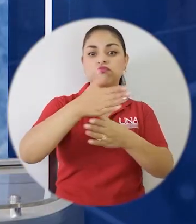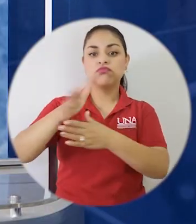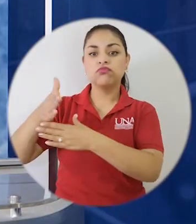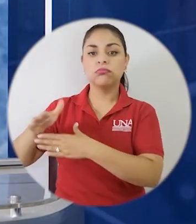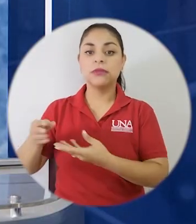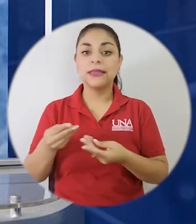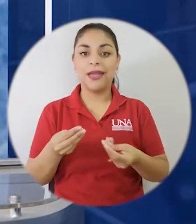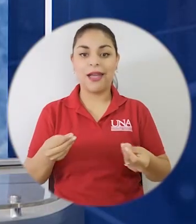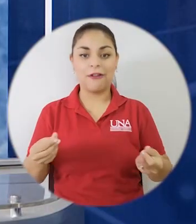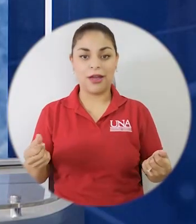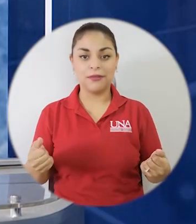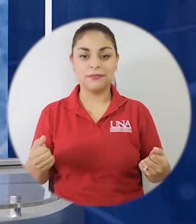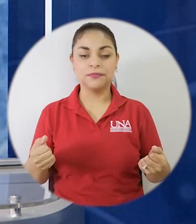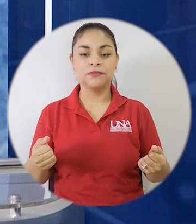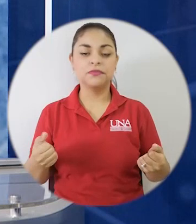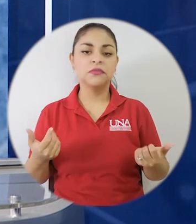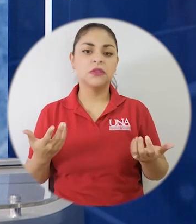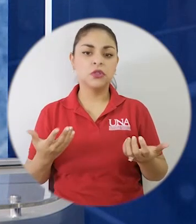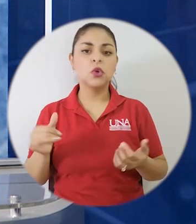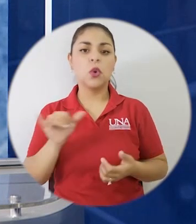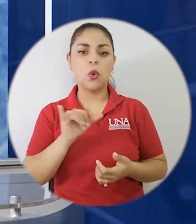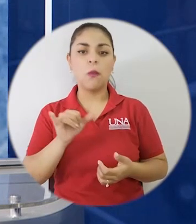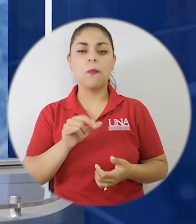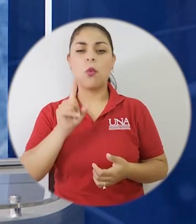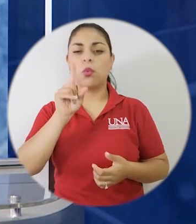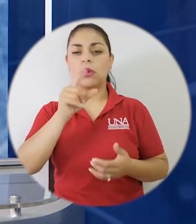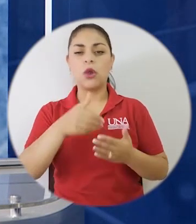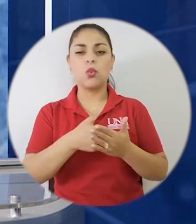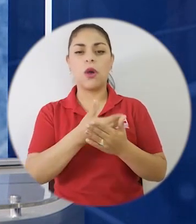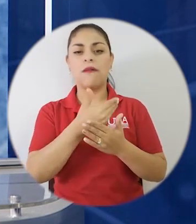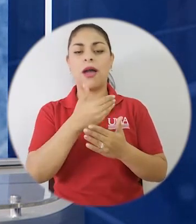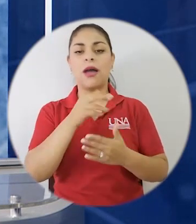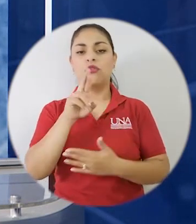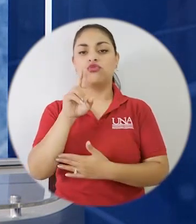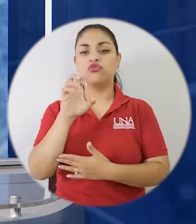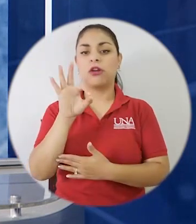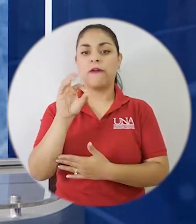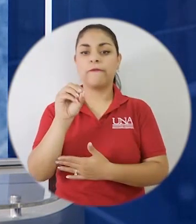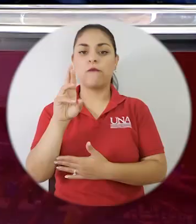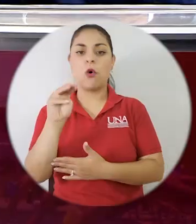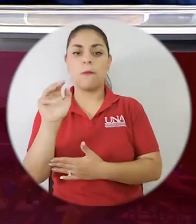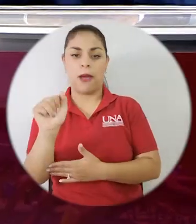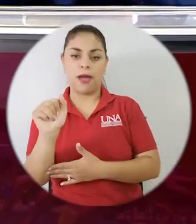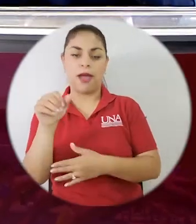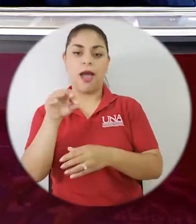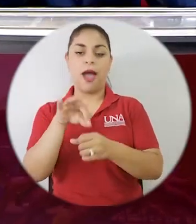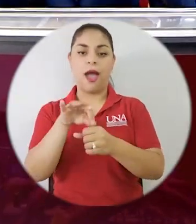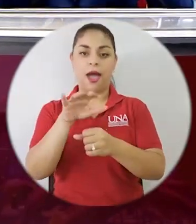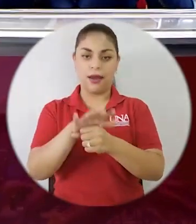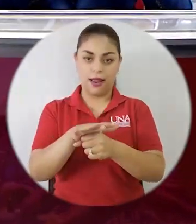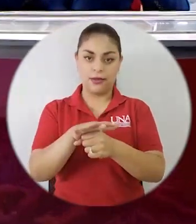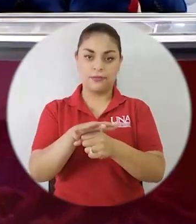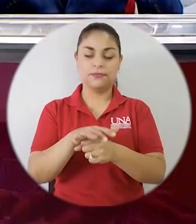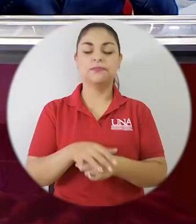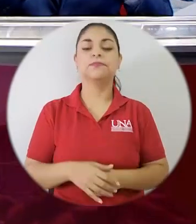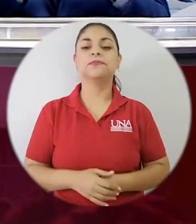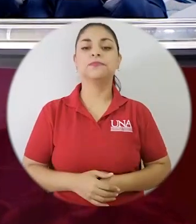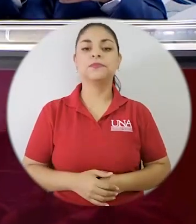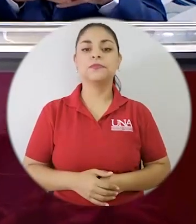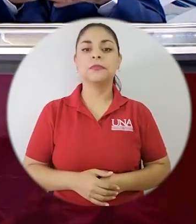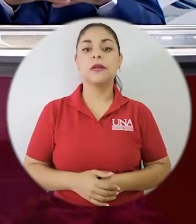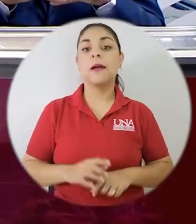sí, en cierta forma, de una reforma agraria. Sin embargo, digamos, tanto el